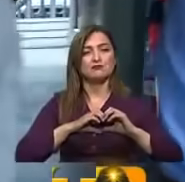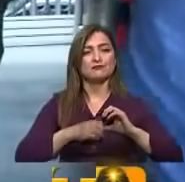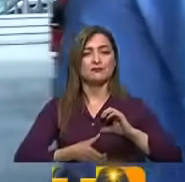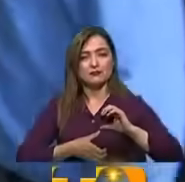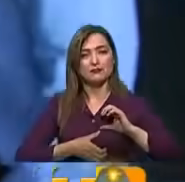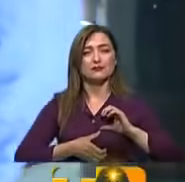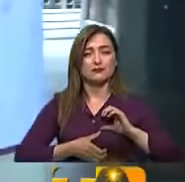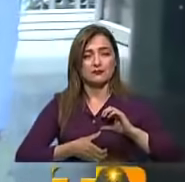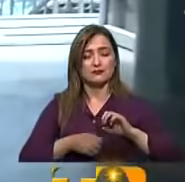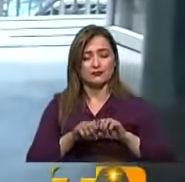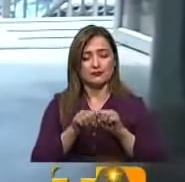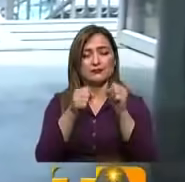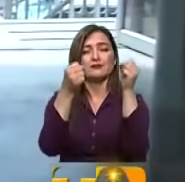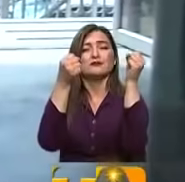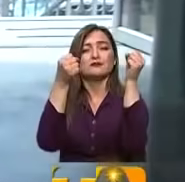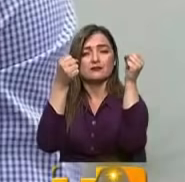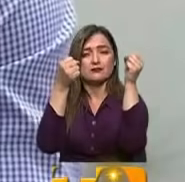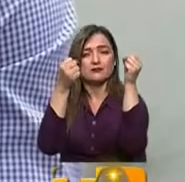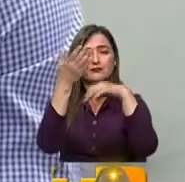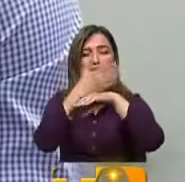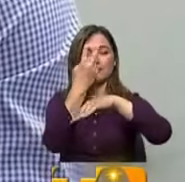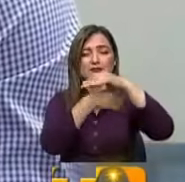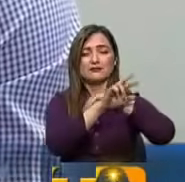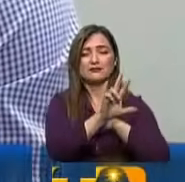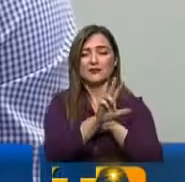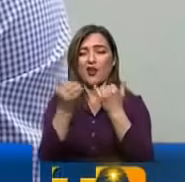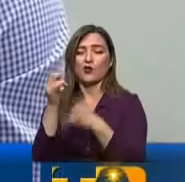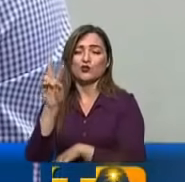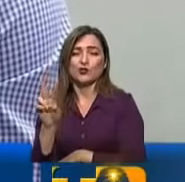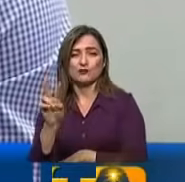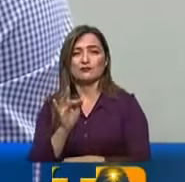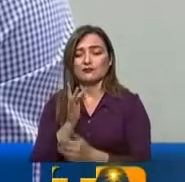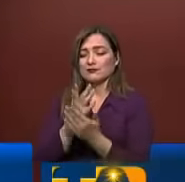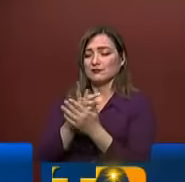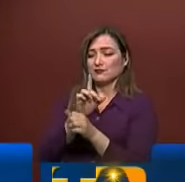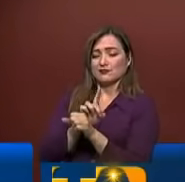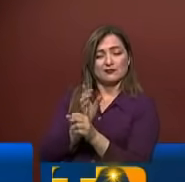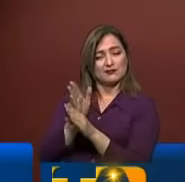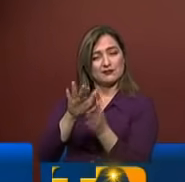3 hijas, ahora solo tiene 2. Ya me acerqué a la morgue